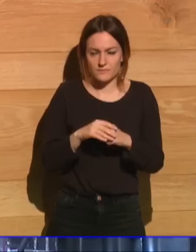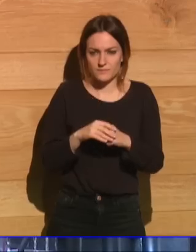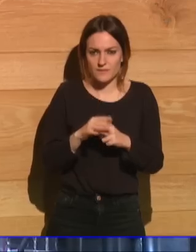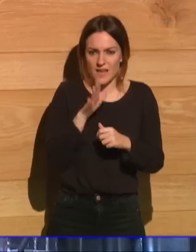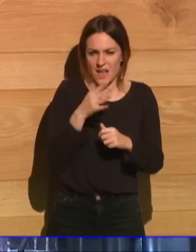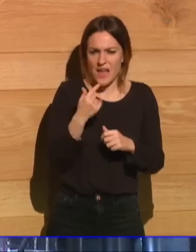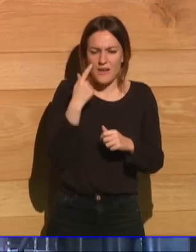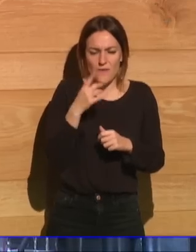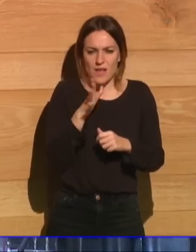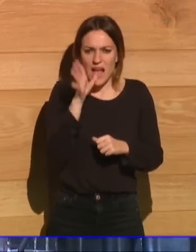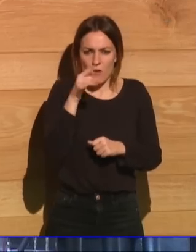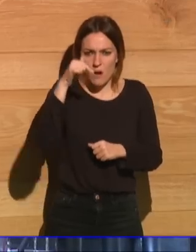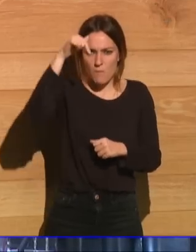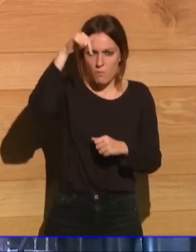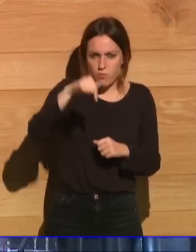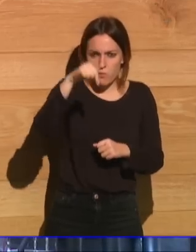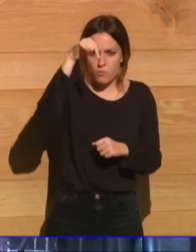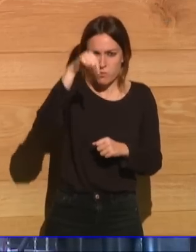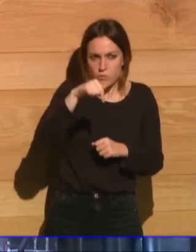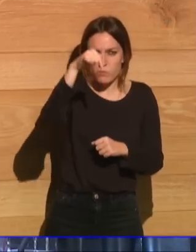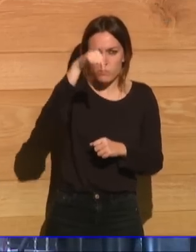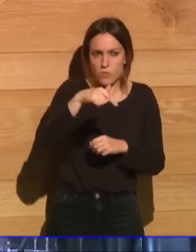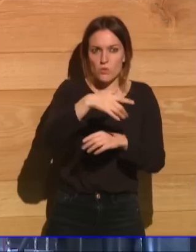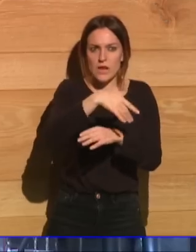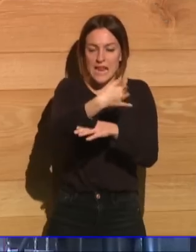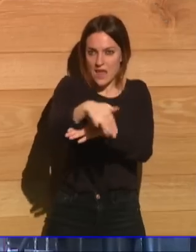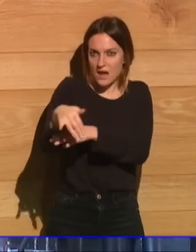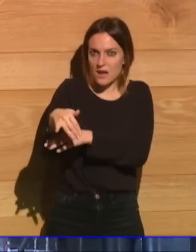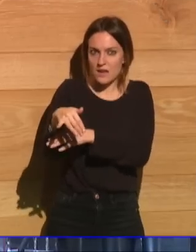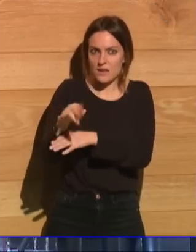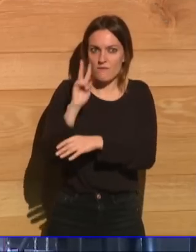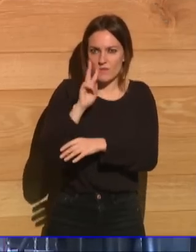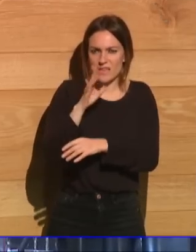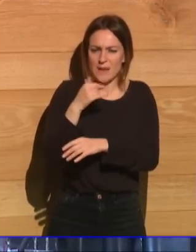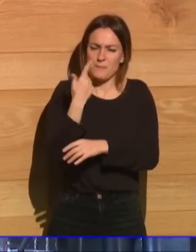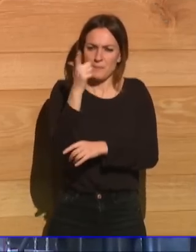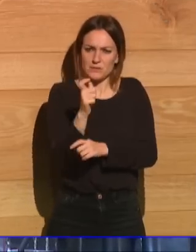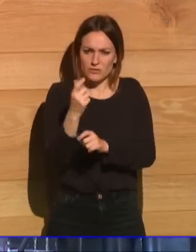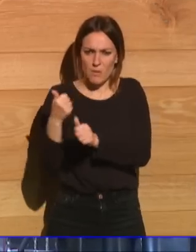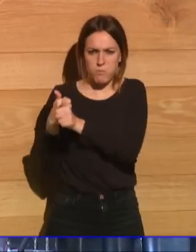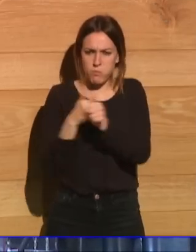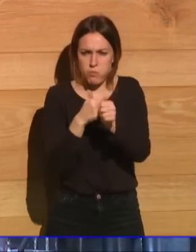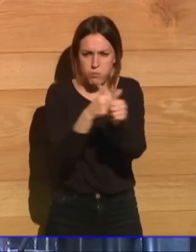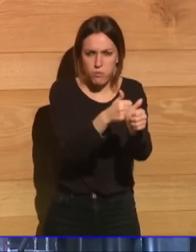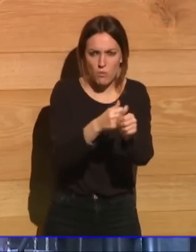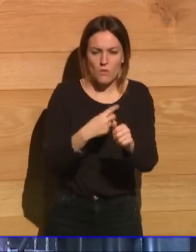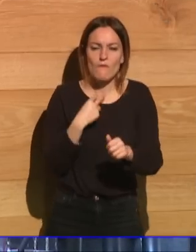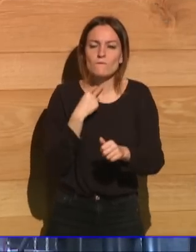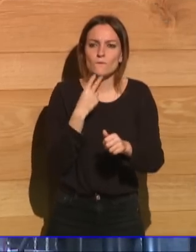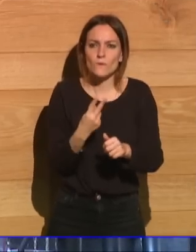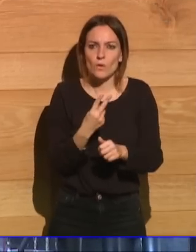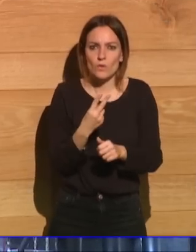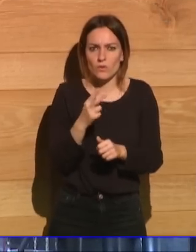agua goteando en mitad del callejón y cómo hay alguien a quien están persiguiendo. Empieza a escucharse la voz de Fat